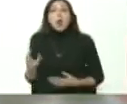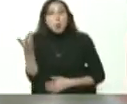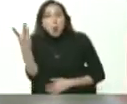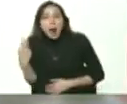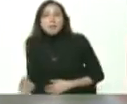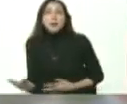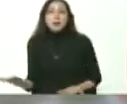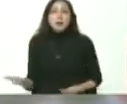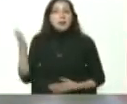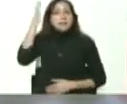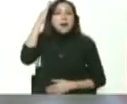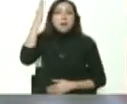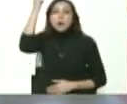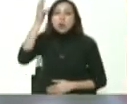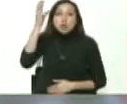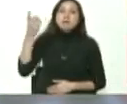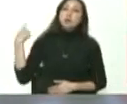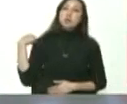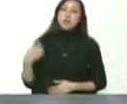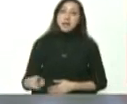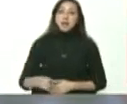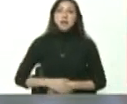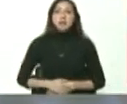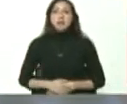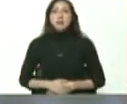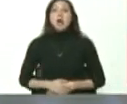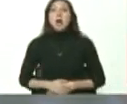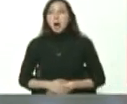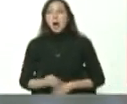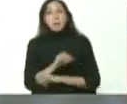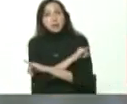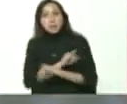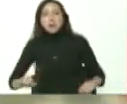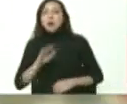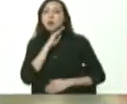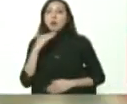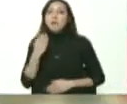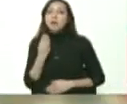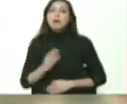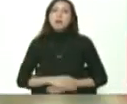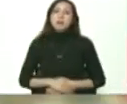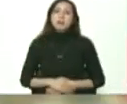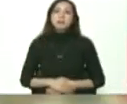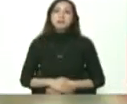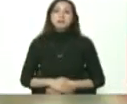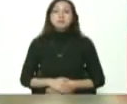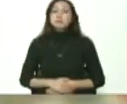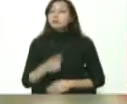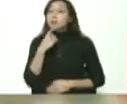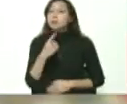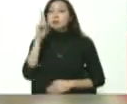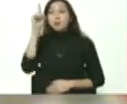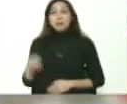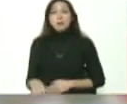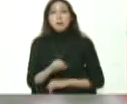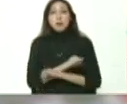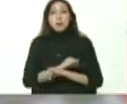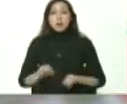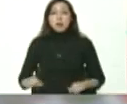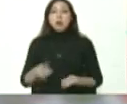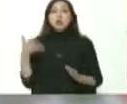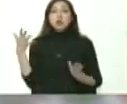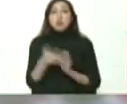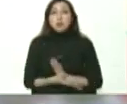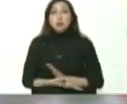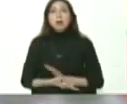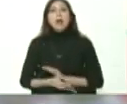colocarse para garantizar la inmunización adecuada a toda la población venezolana. Finalizo, presidente, señalando que el acceso a las vacunas